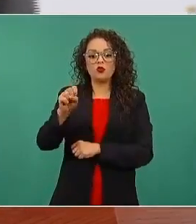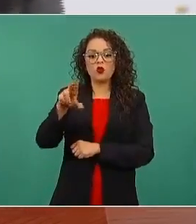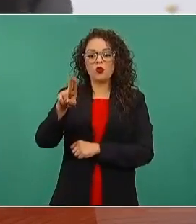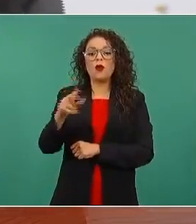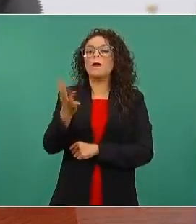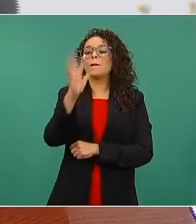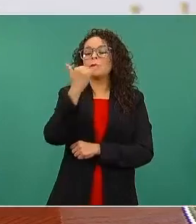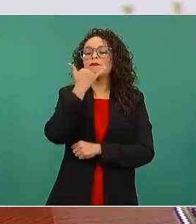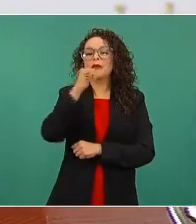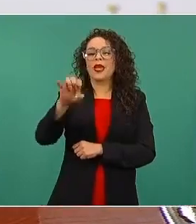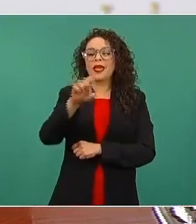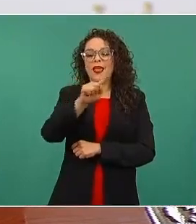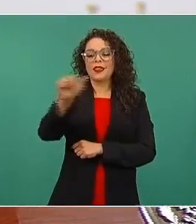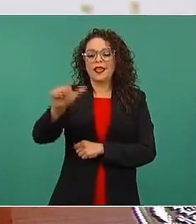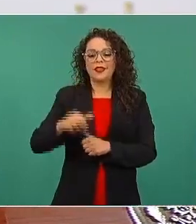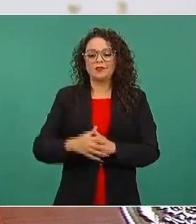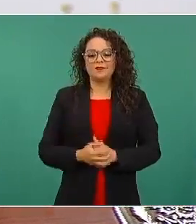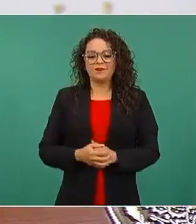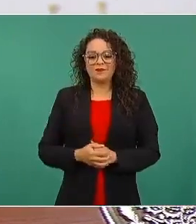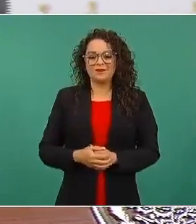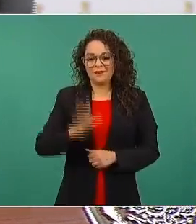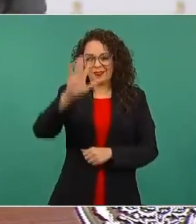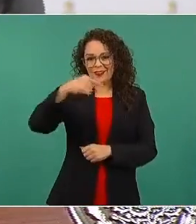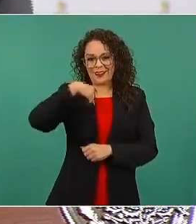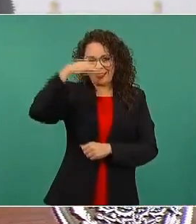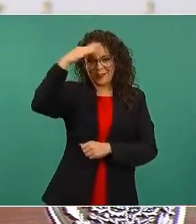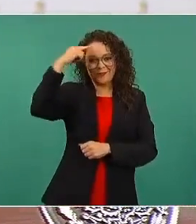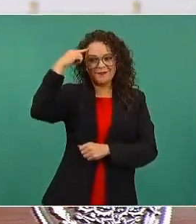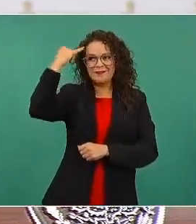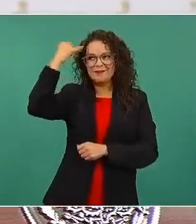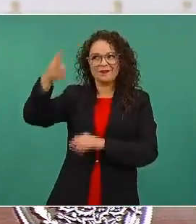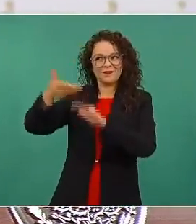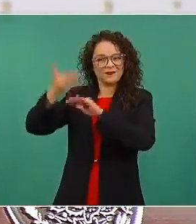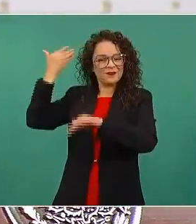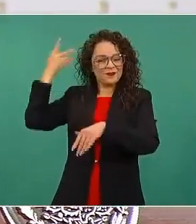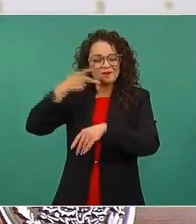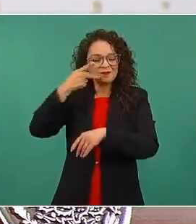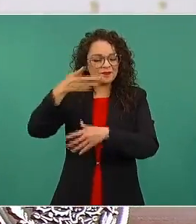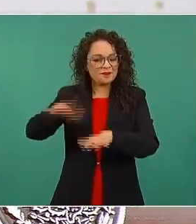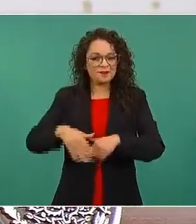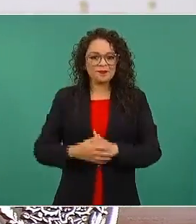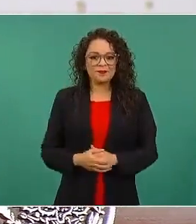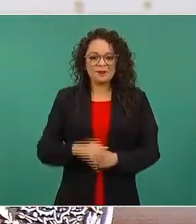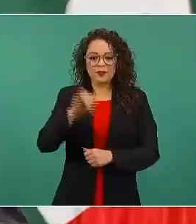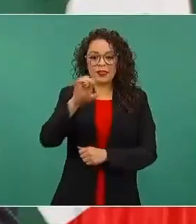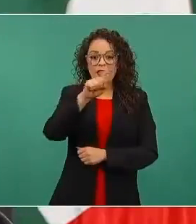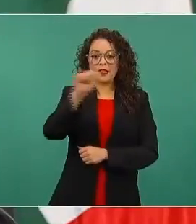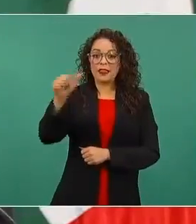al Jetta, me quedé con lo del sur, que me subí al Jetta,